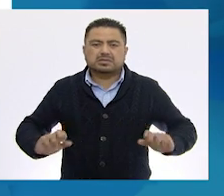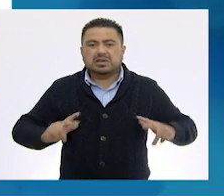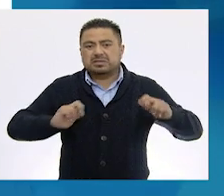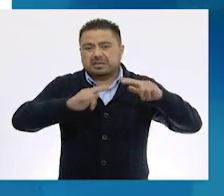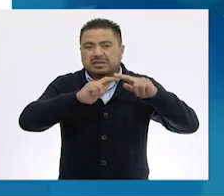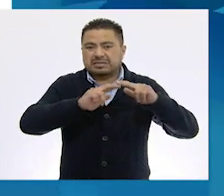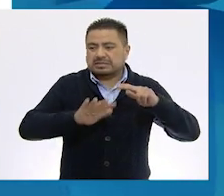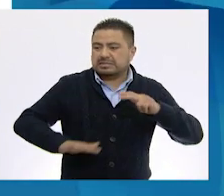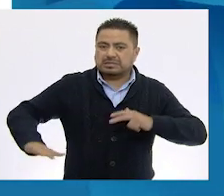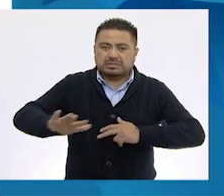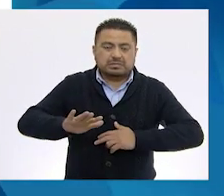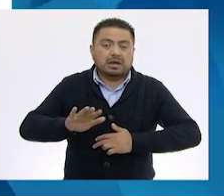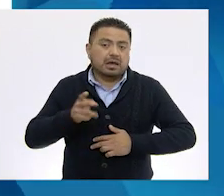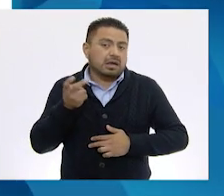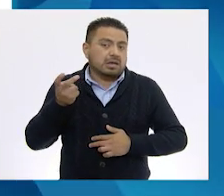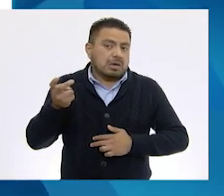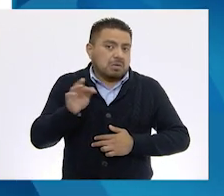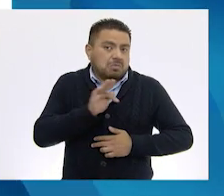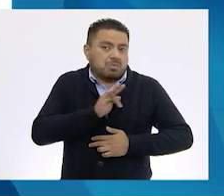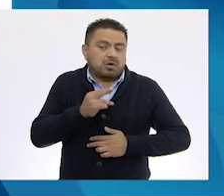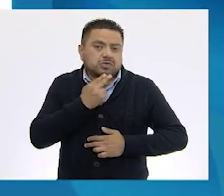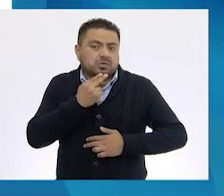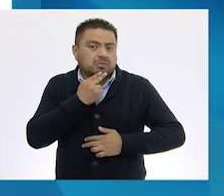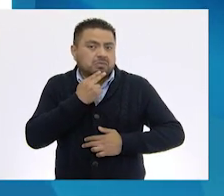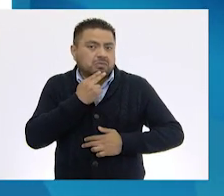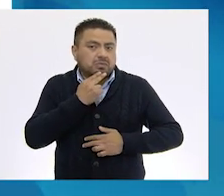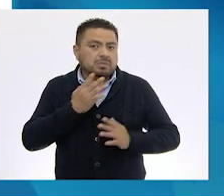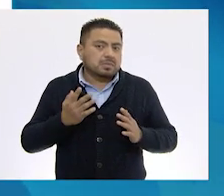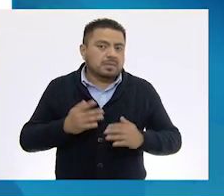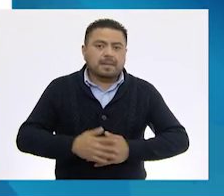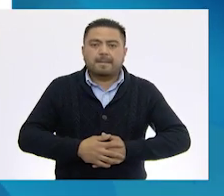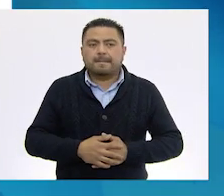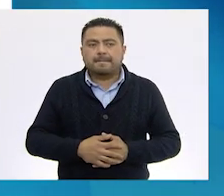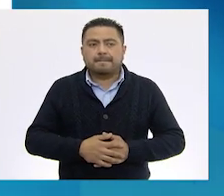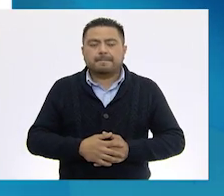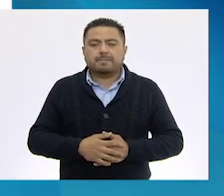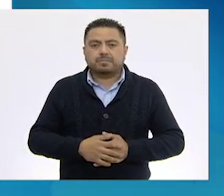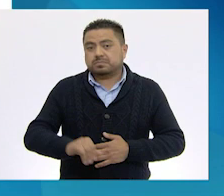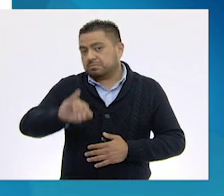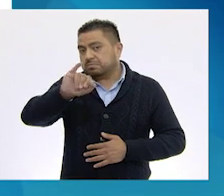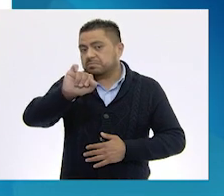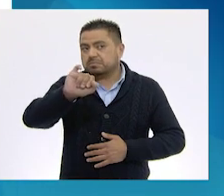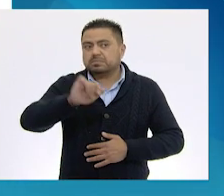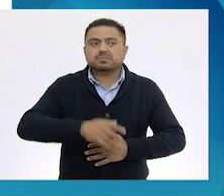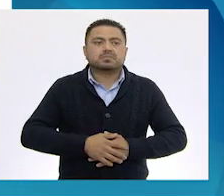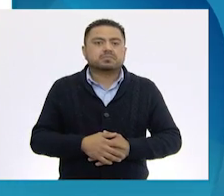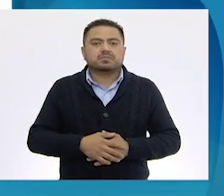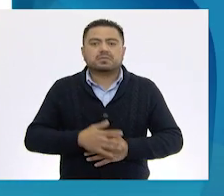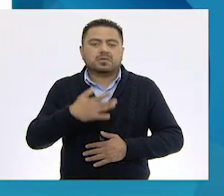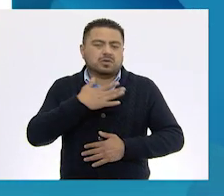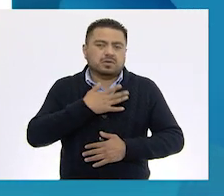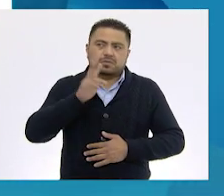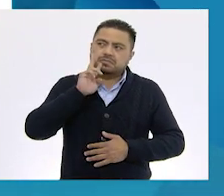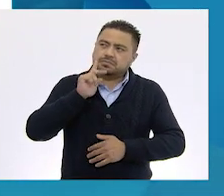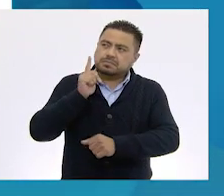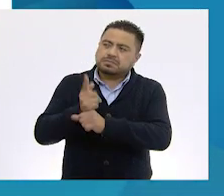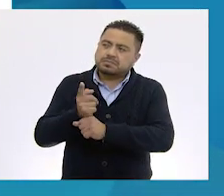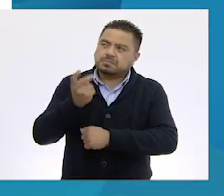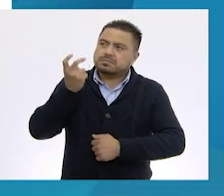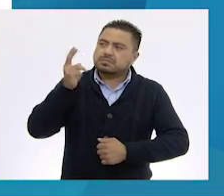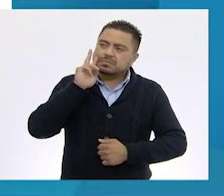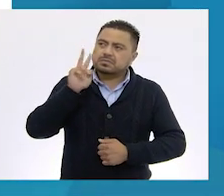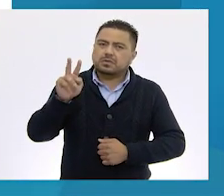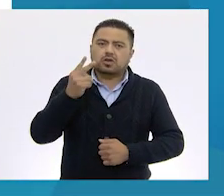Itzá. Y eso puede servir como fuente. Sí, y yo logro